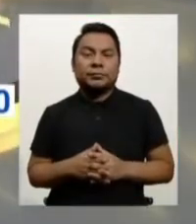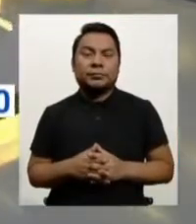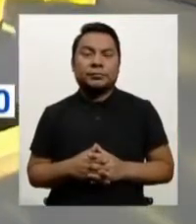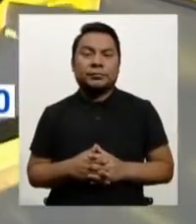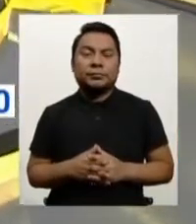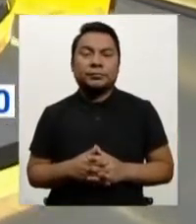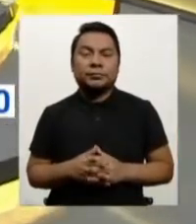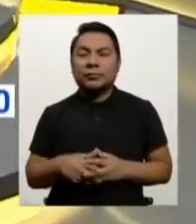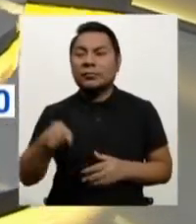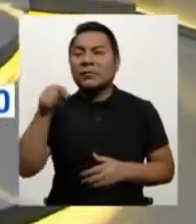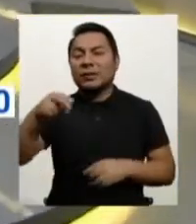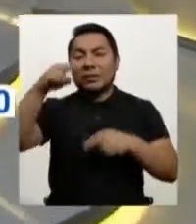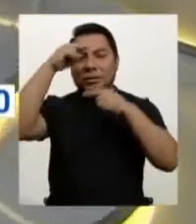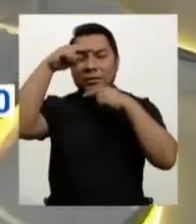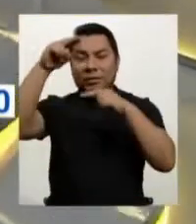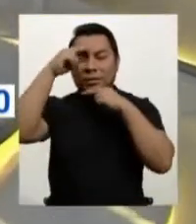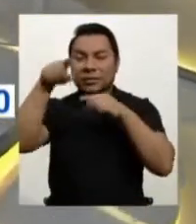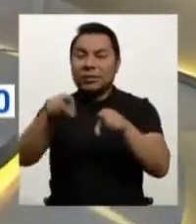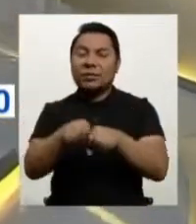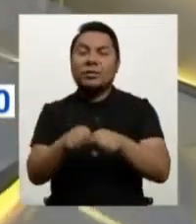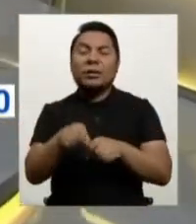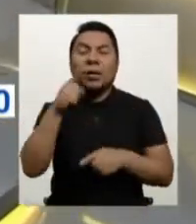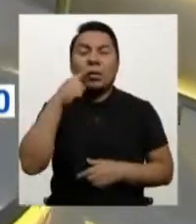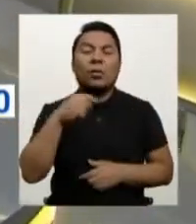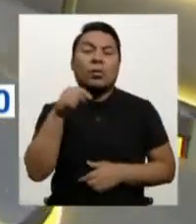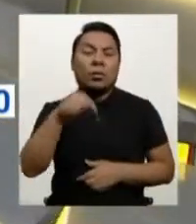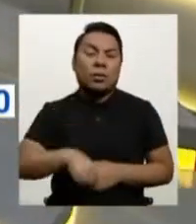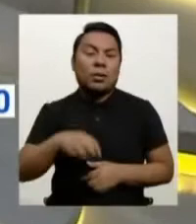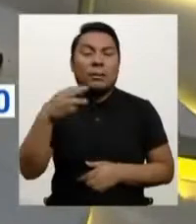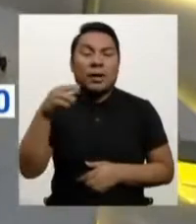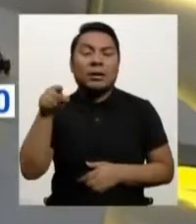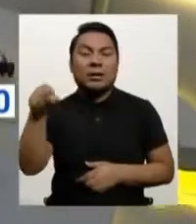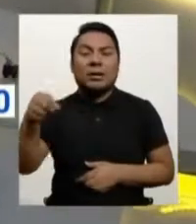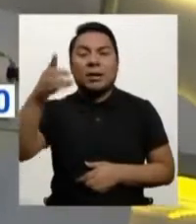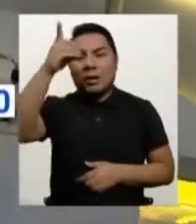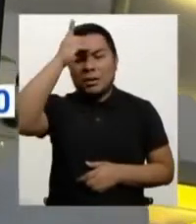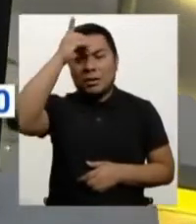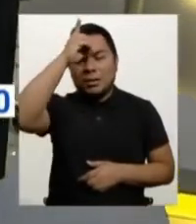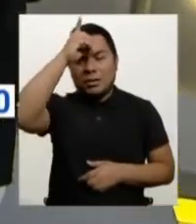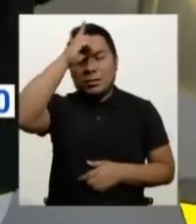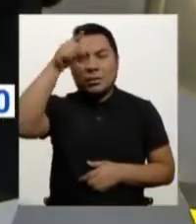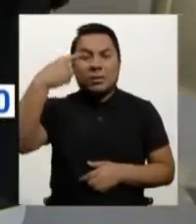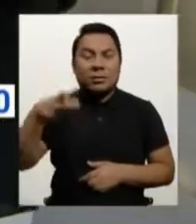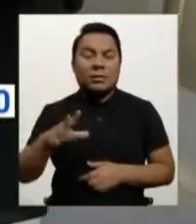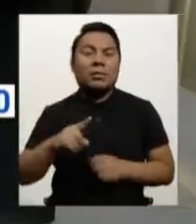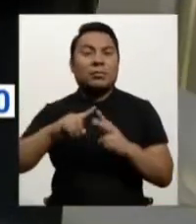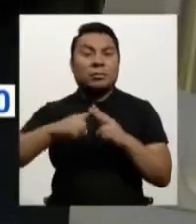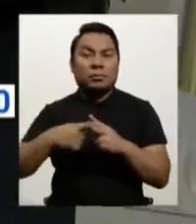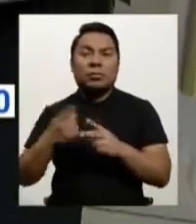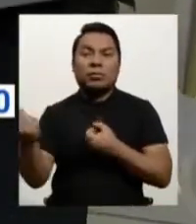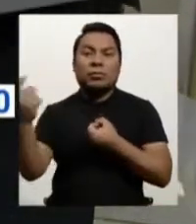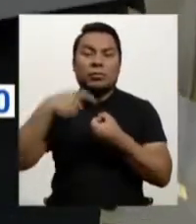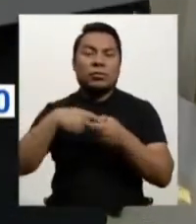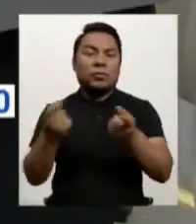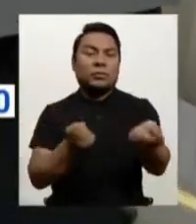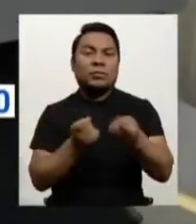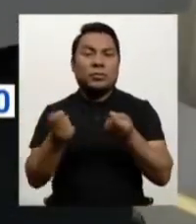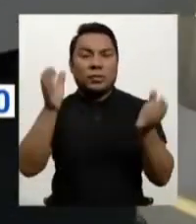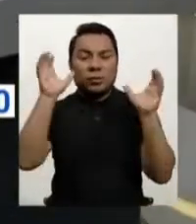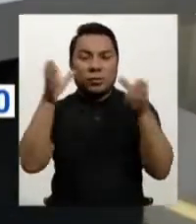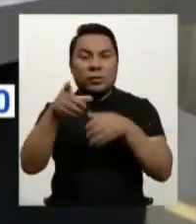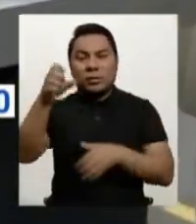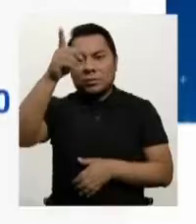Bueno, estas noticias coinciden con que hoy martes en Alemania asumieron sus funciones como parlamentarios en Alemania